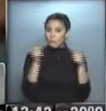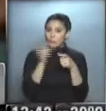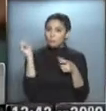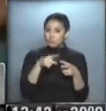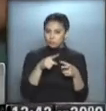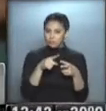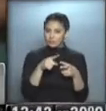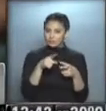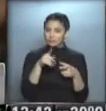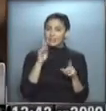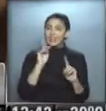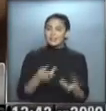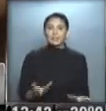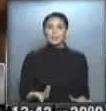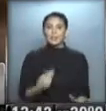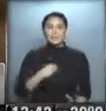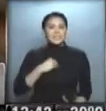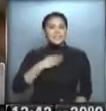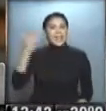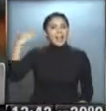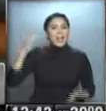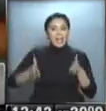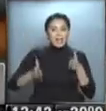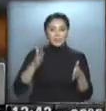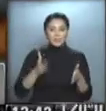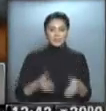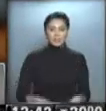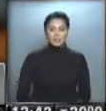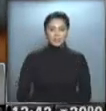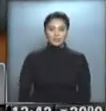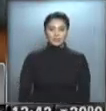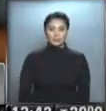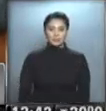So Excited, es tan de la época.